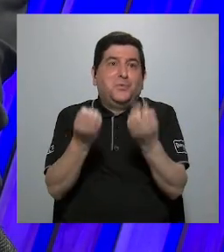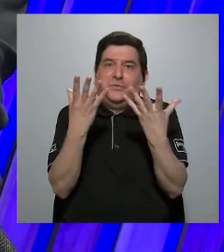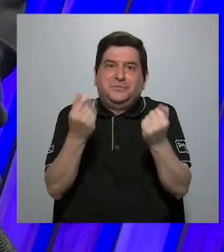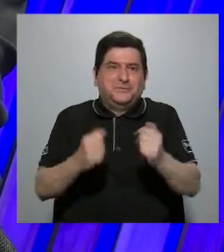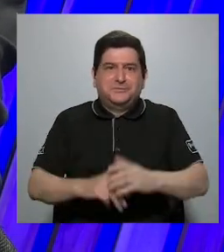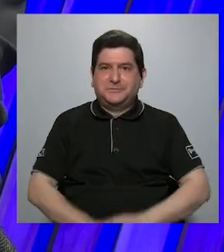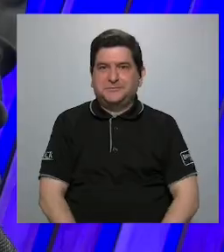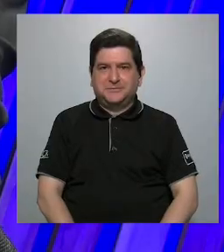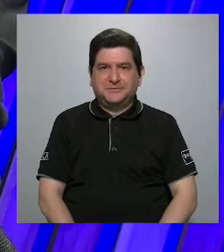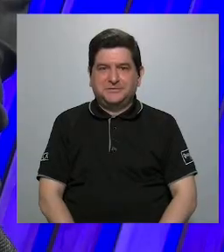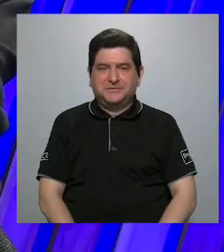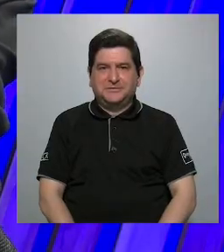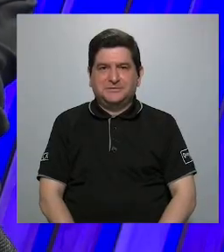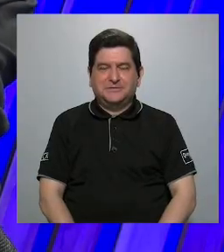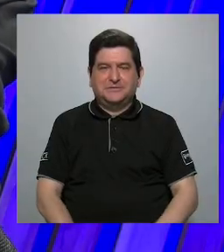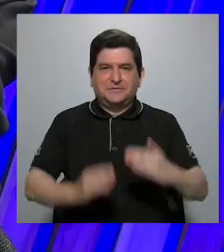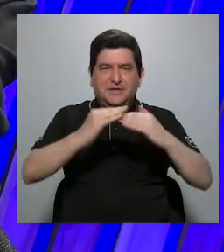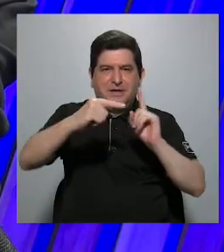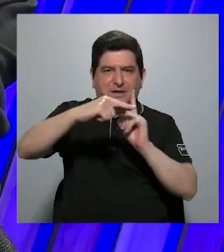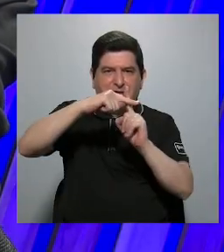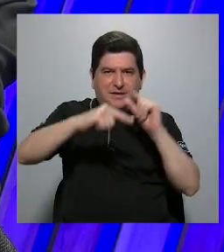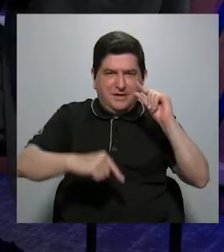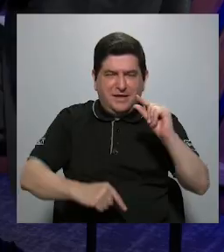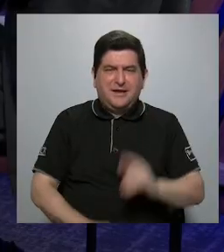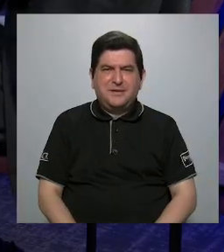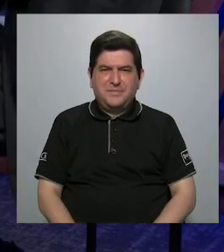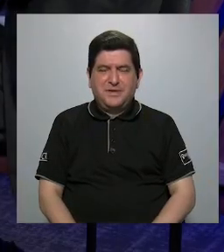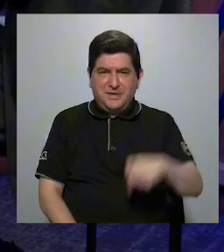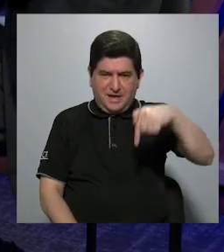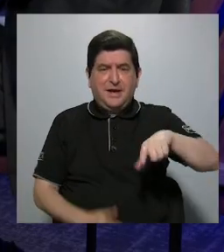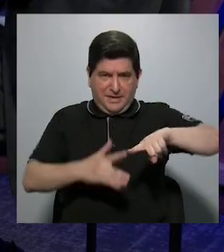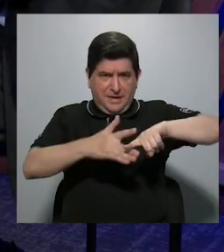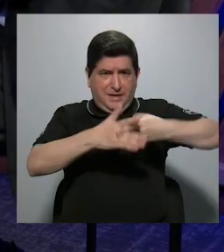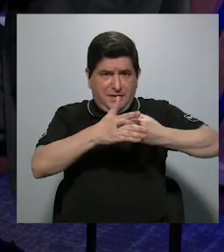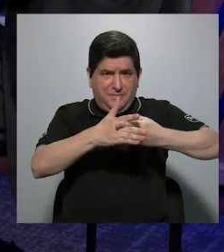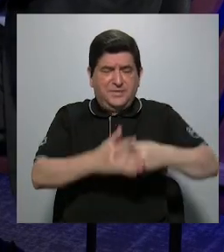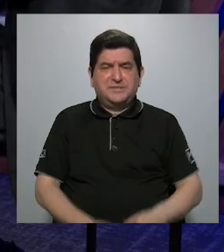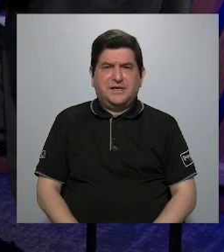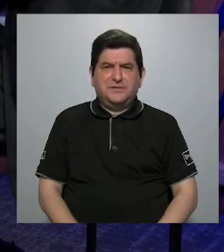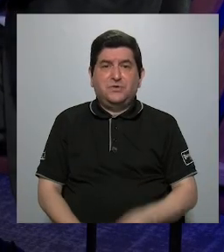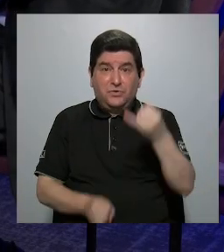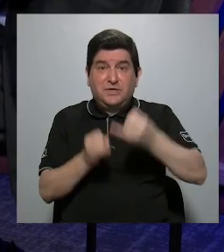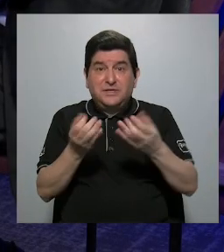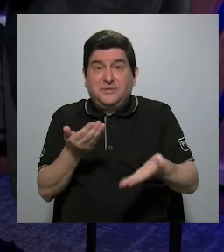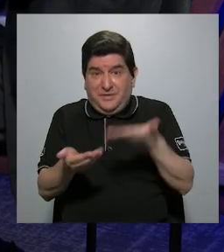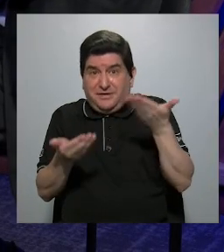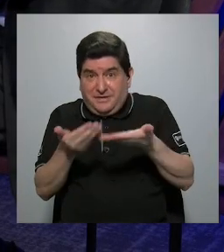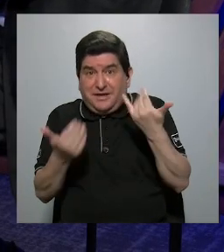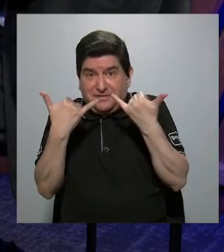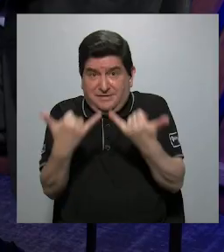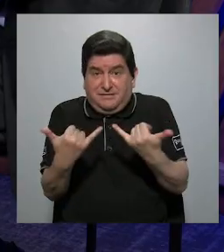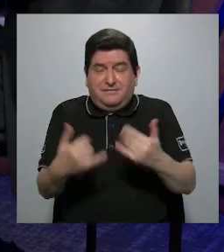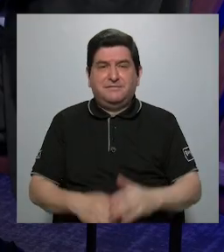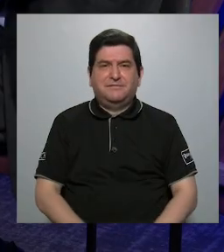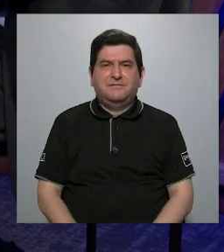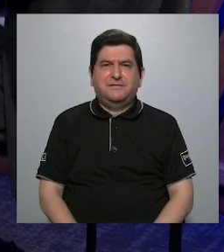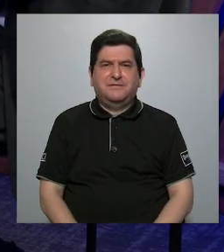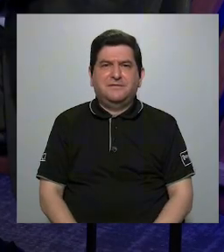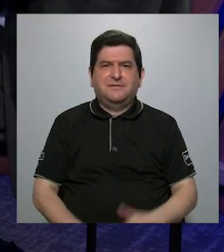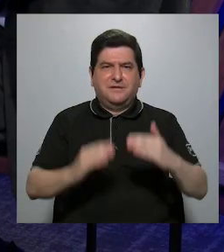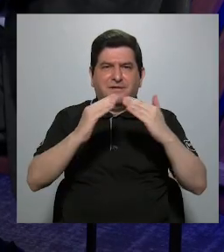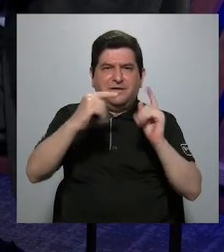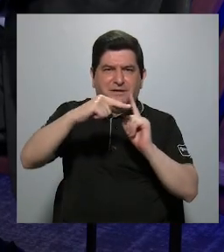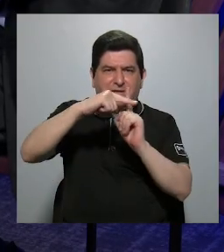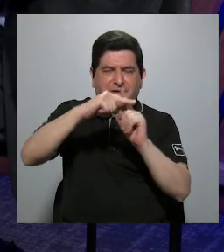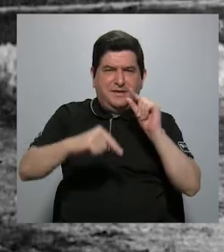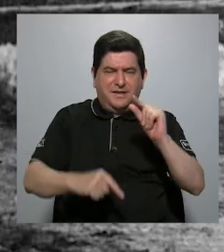otras cosas. La capilla donde, porque empezamos este segmento, ya casi lo terminamos, la capilla